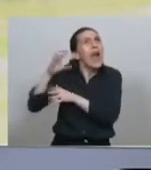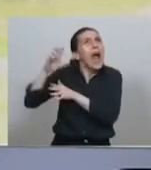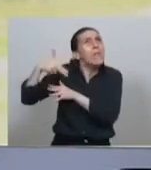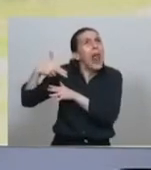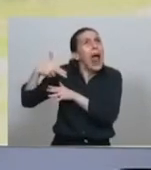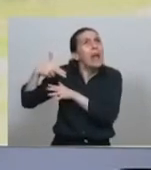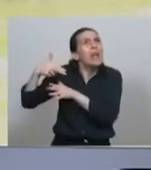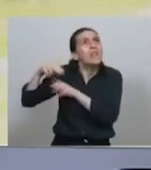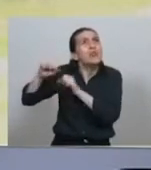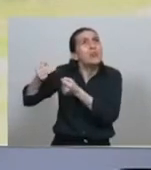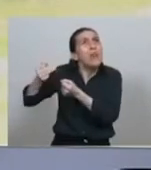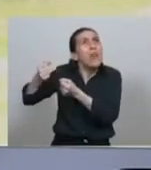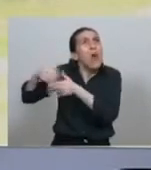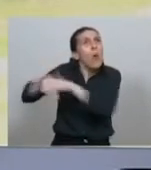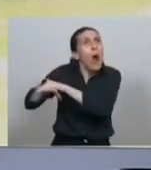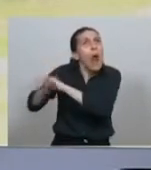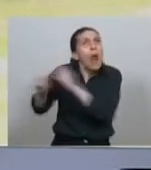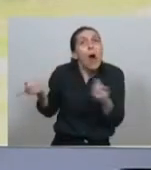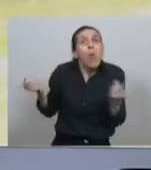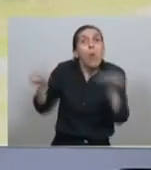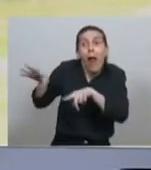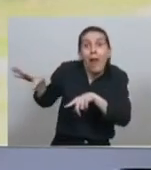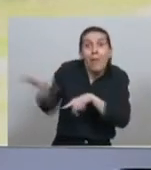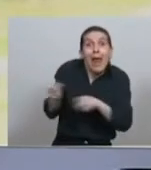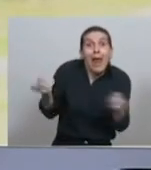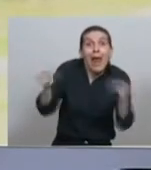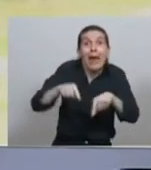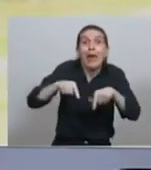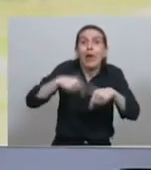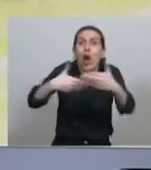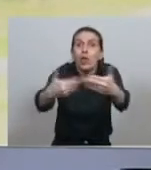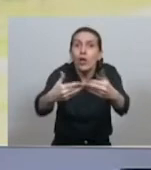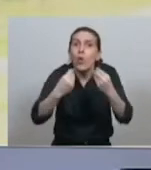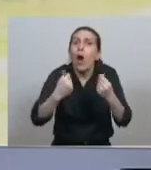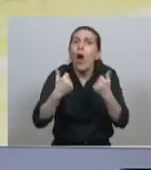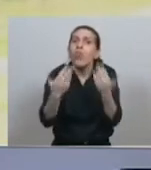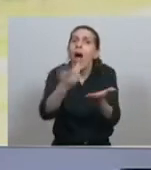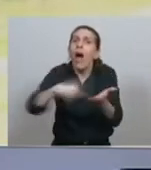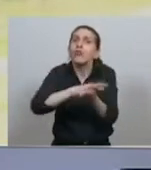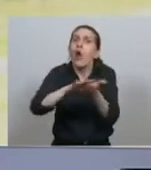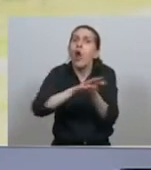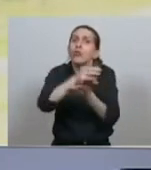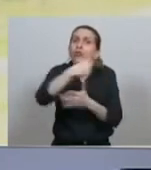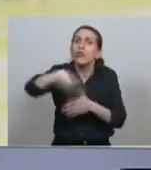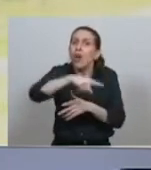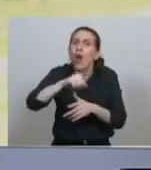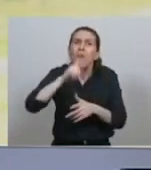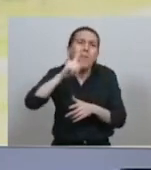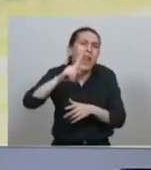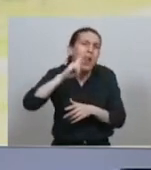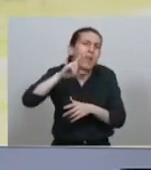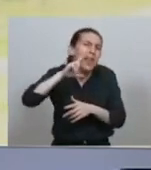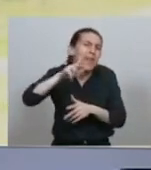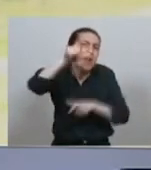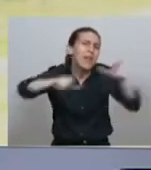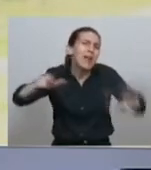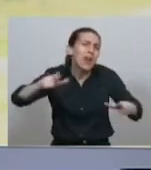al presente y puede servir para resolver el problema habitacional de miles de